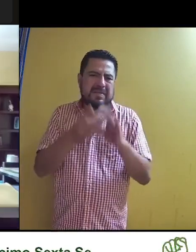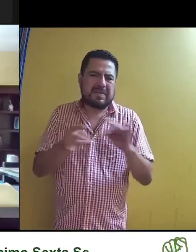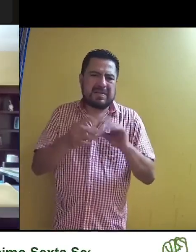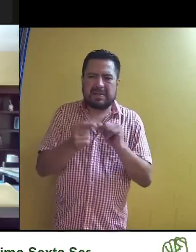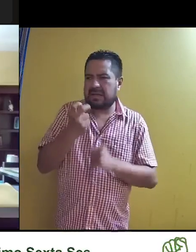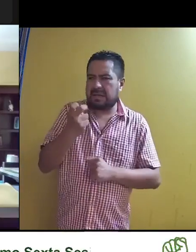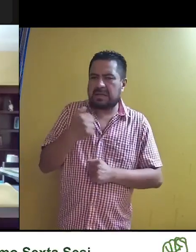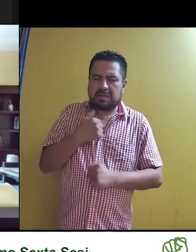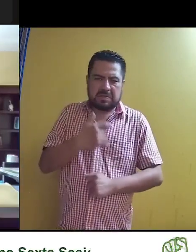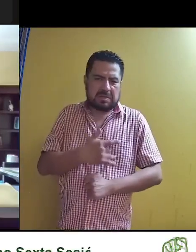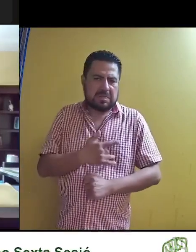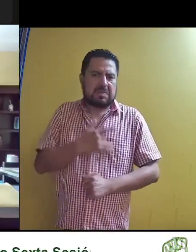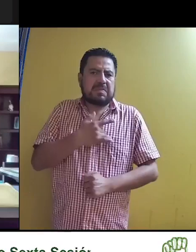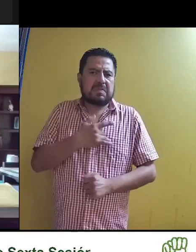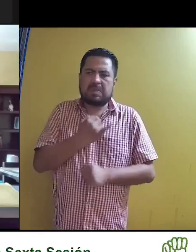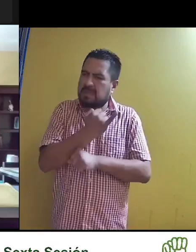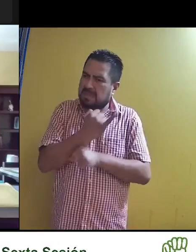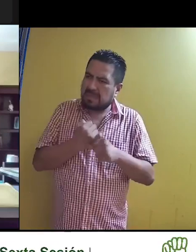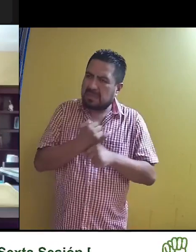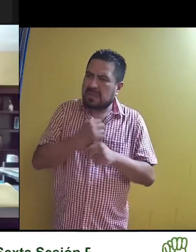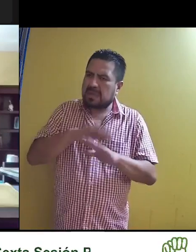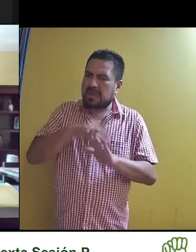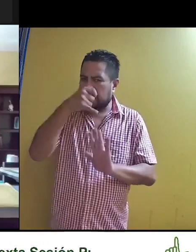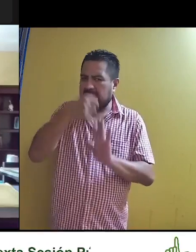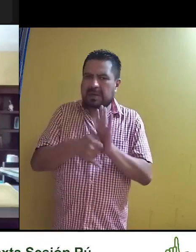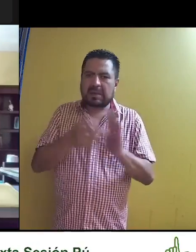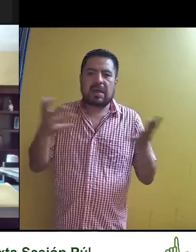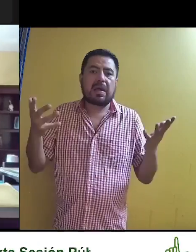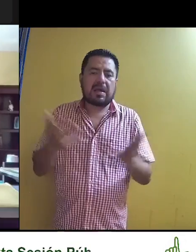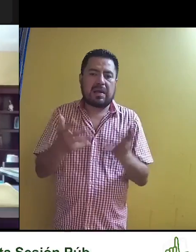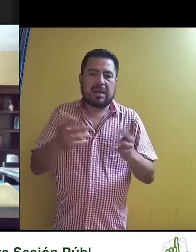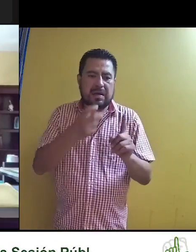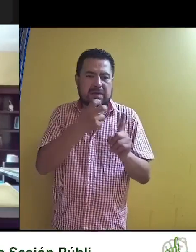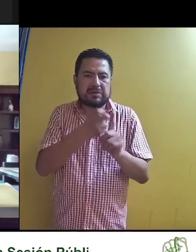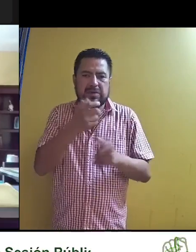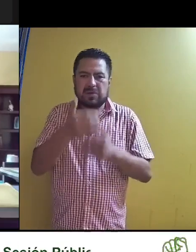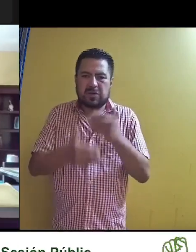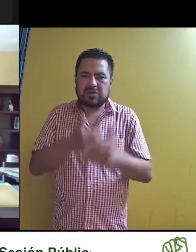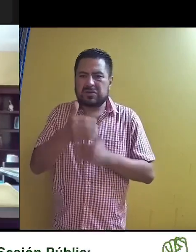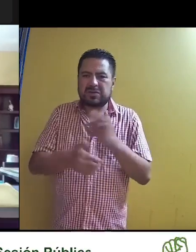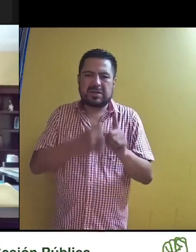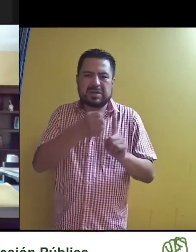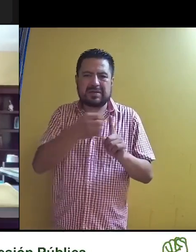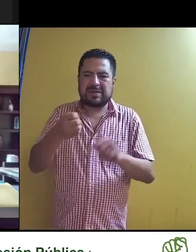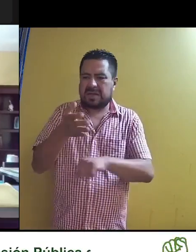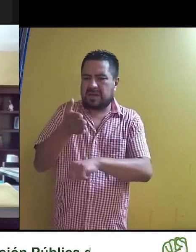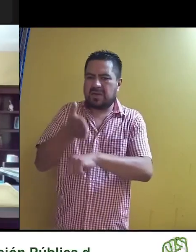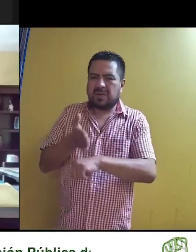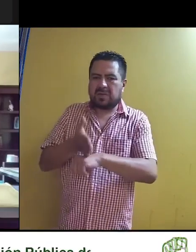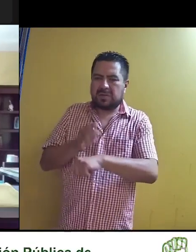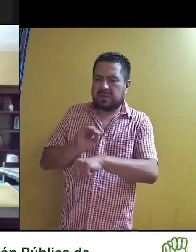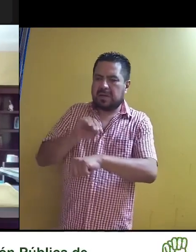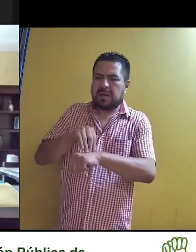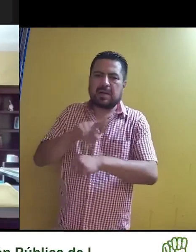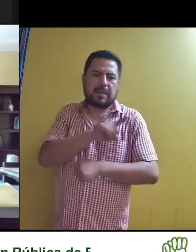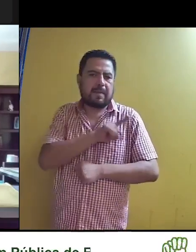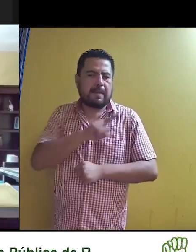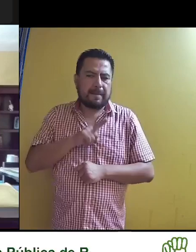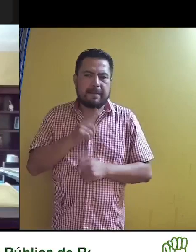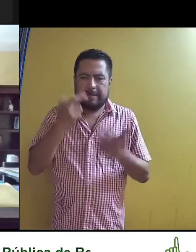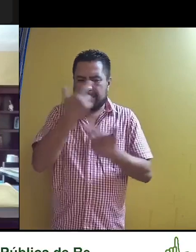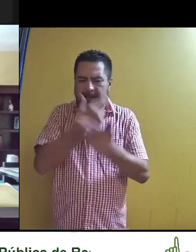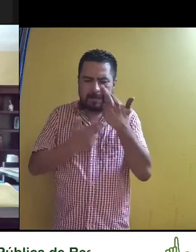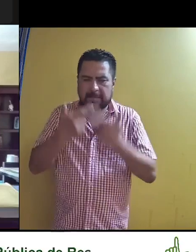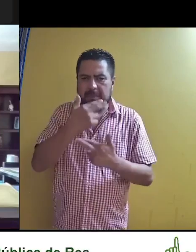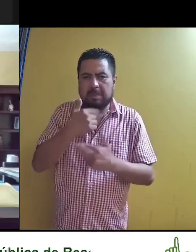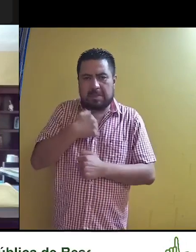me parece que en la investigación que se realizó en este procedimiento ordinario sancionado, se debieron de realizar desde mi